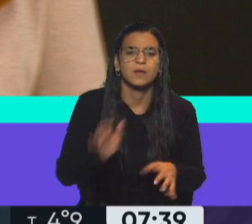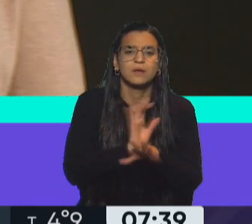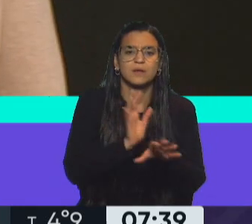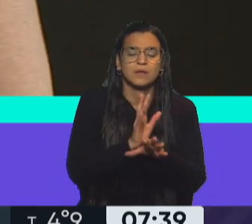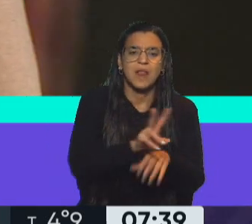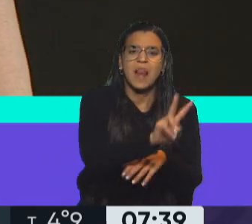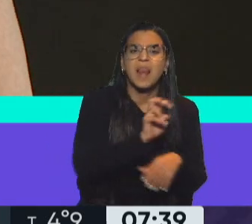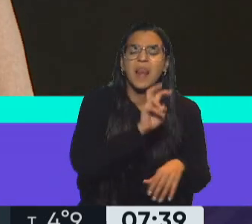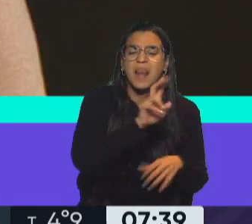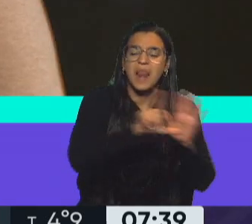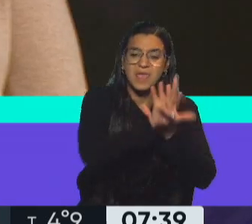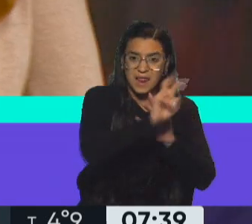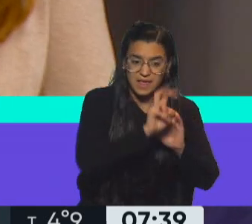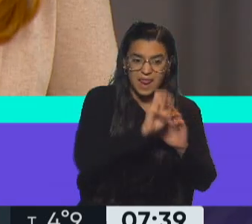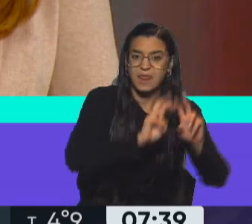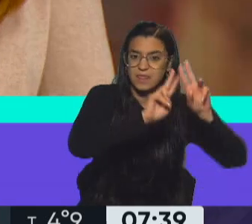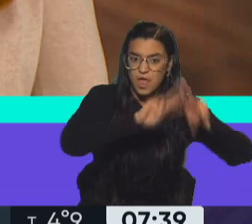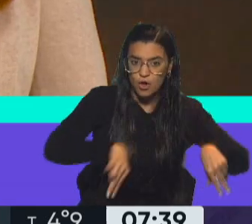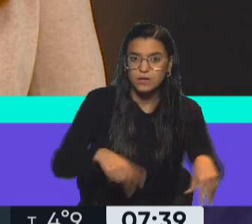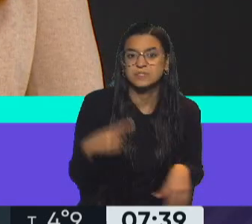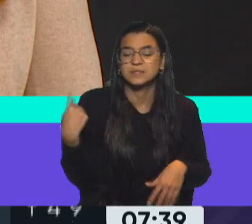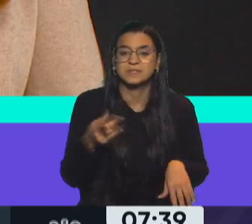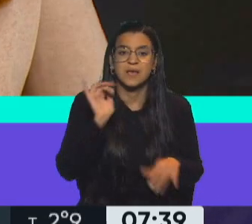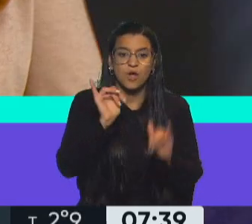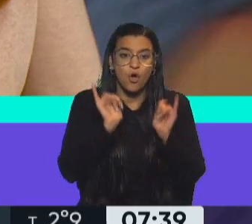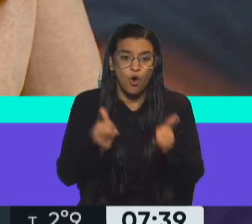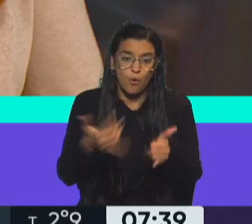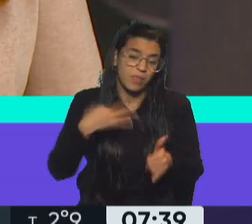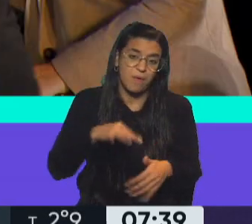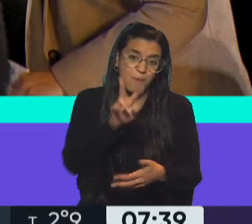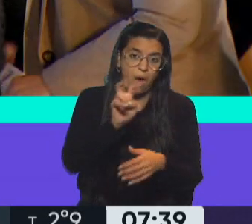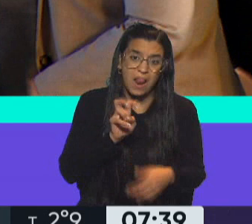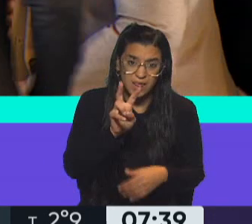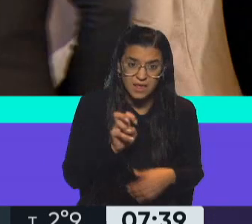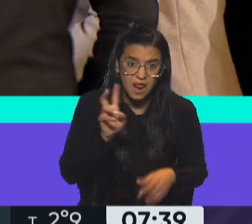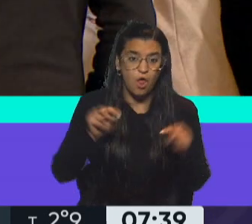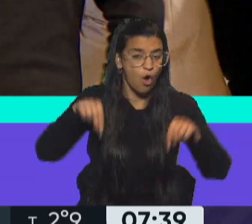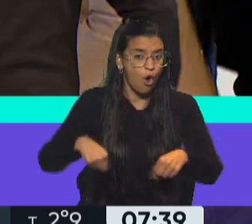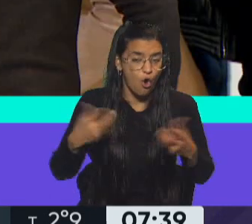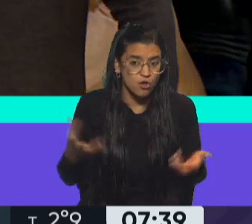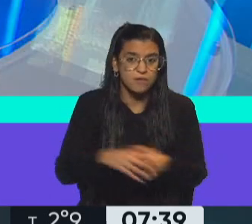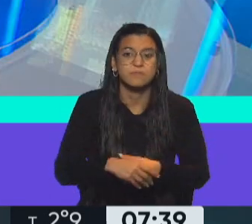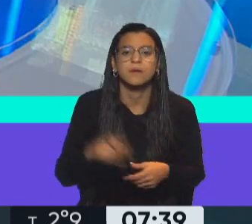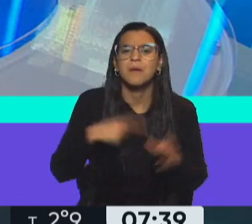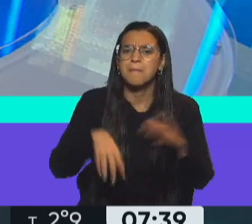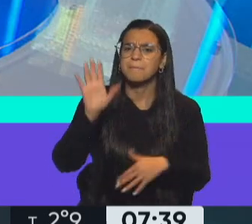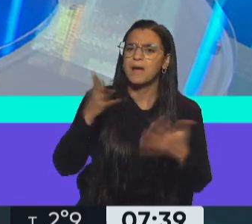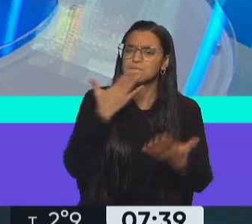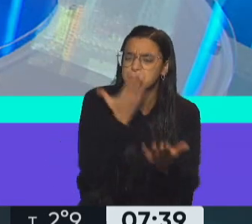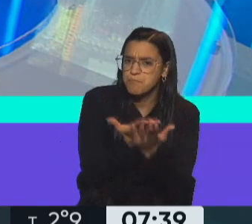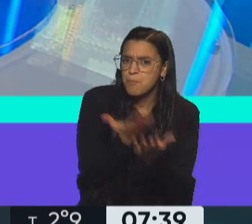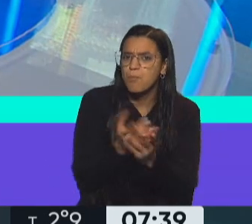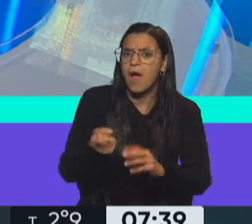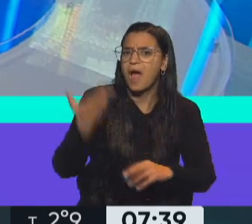ley de alquileres. Sabemos que los jóvenes no nos queda otra que alquilar hoy en día. Fue una de las que hizo más ruido, de las propuestas que